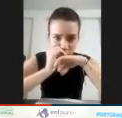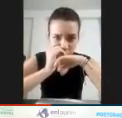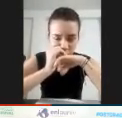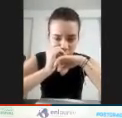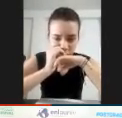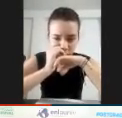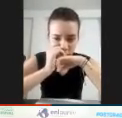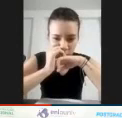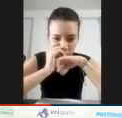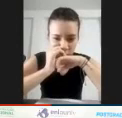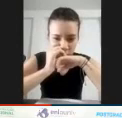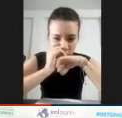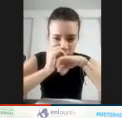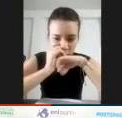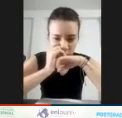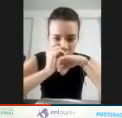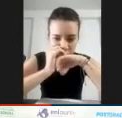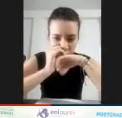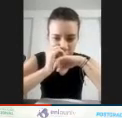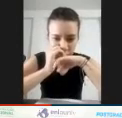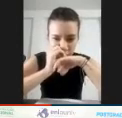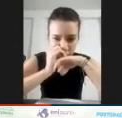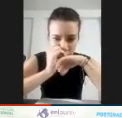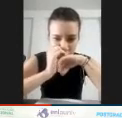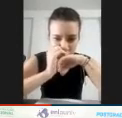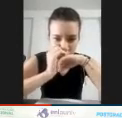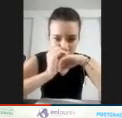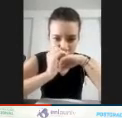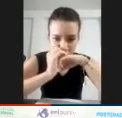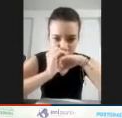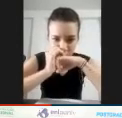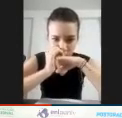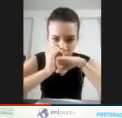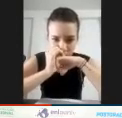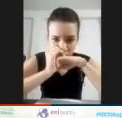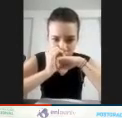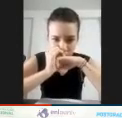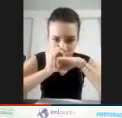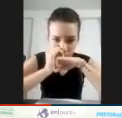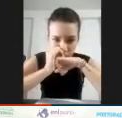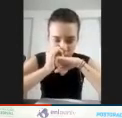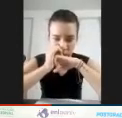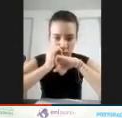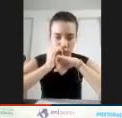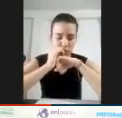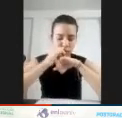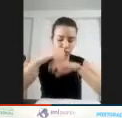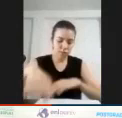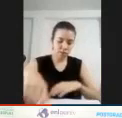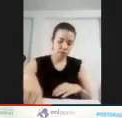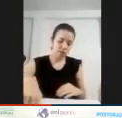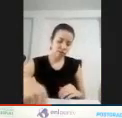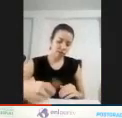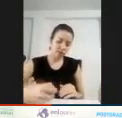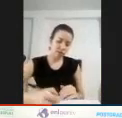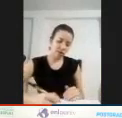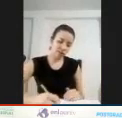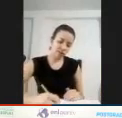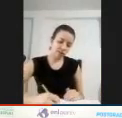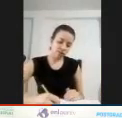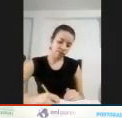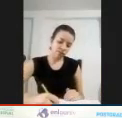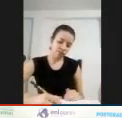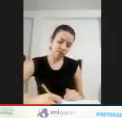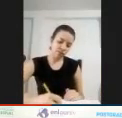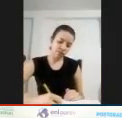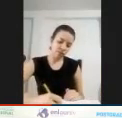público, ambos aciertan. Dice Cristian, la convivencia, y Aleida dice la instrucción desde